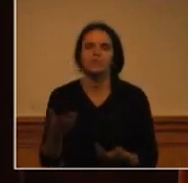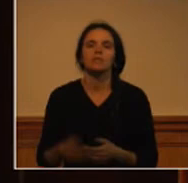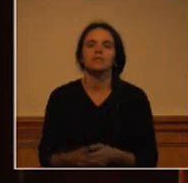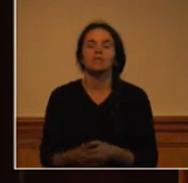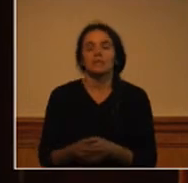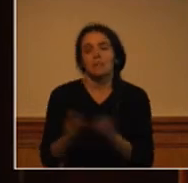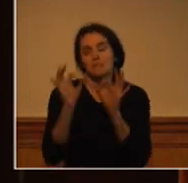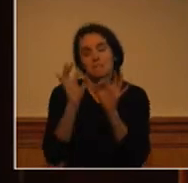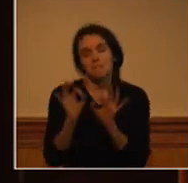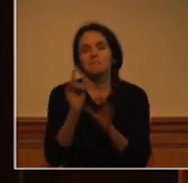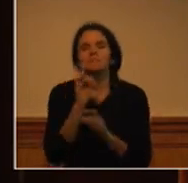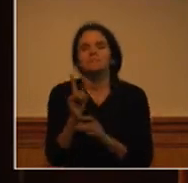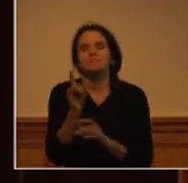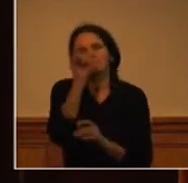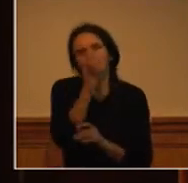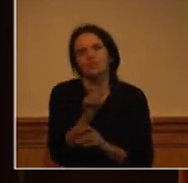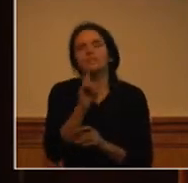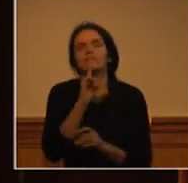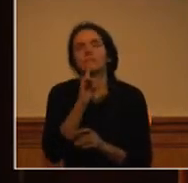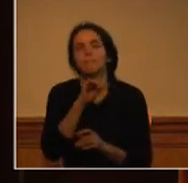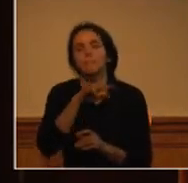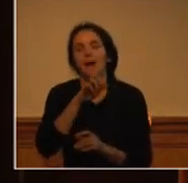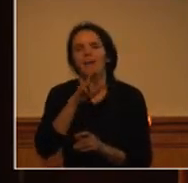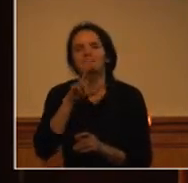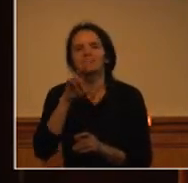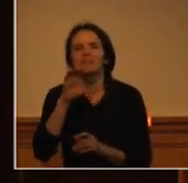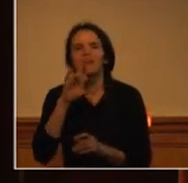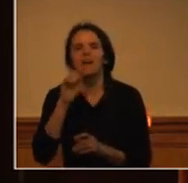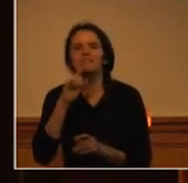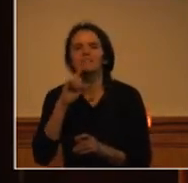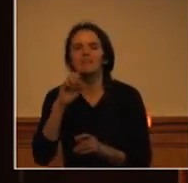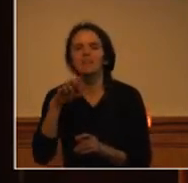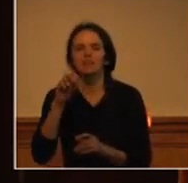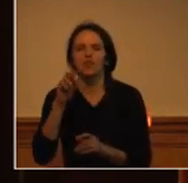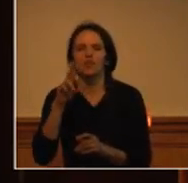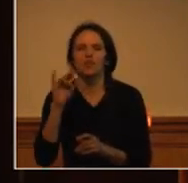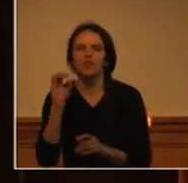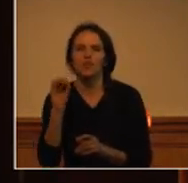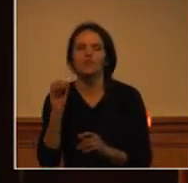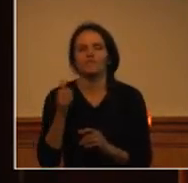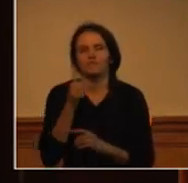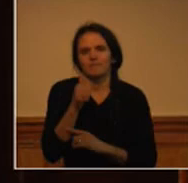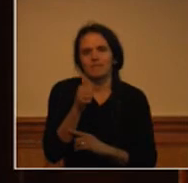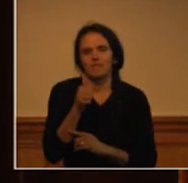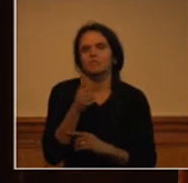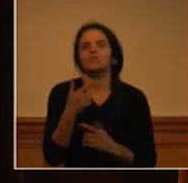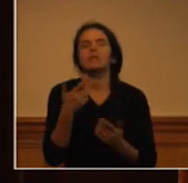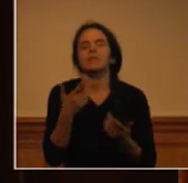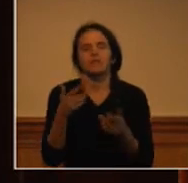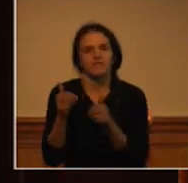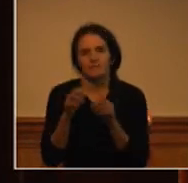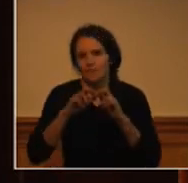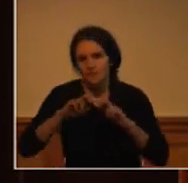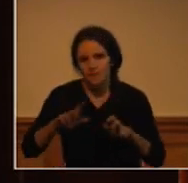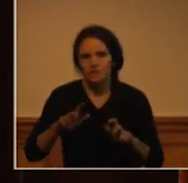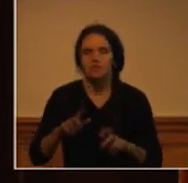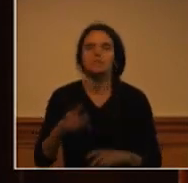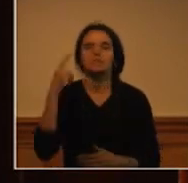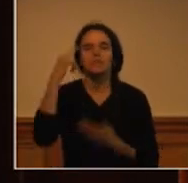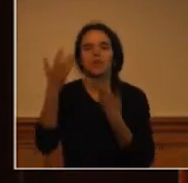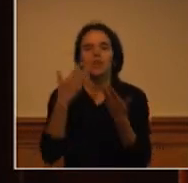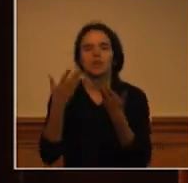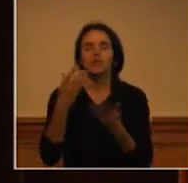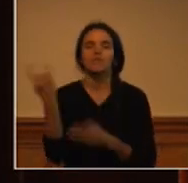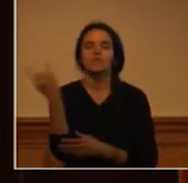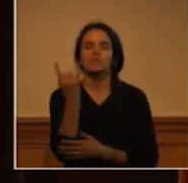mesita que Marcela Tenorio, directora alterna del equipo creador? Marcela Tenorio es psicóloga de la Universidad de los